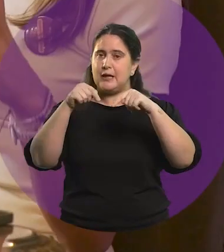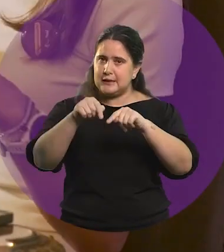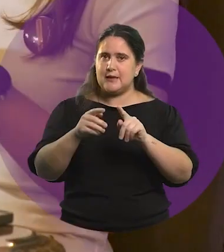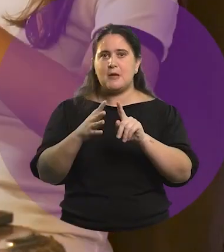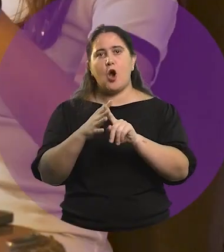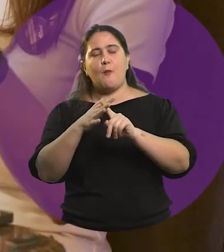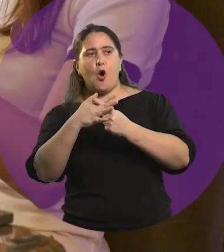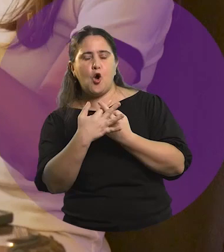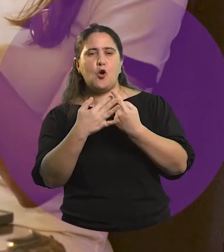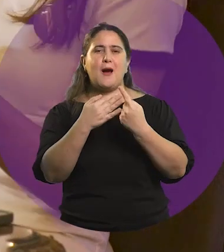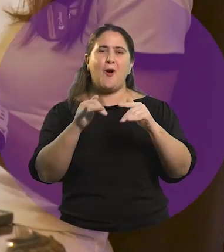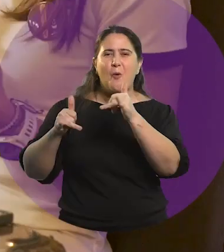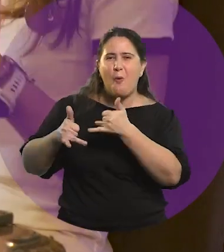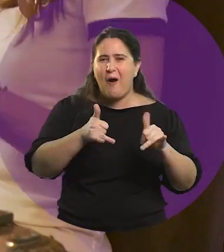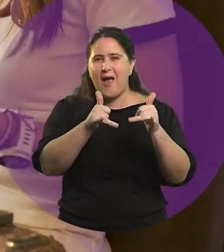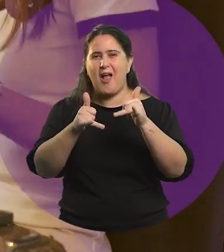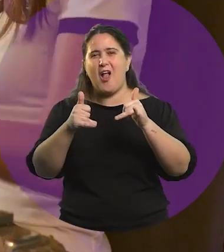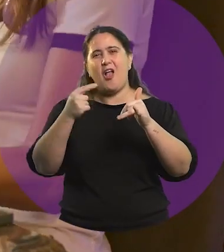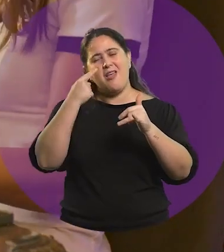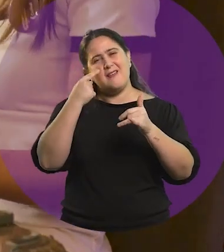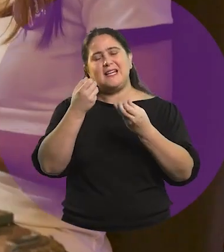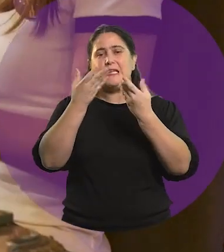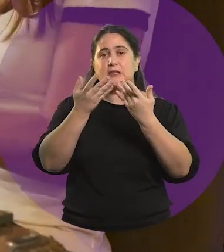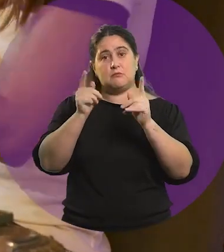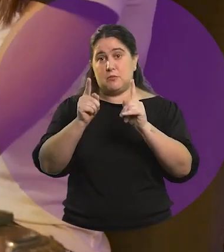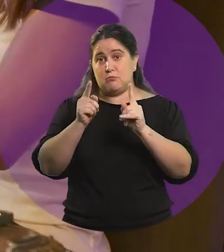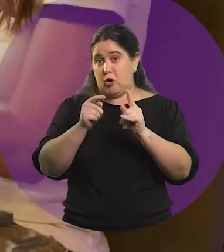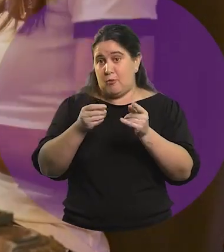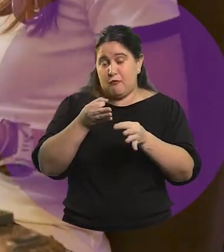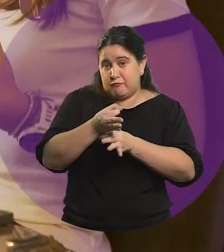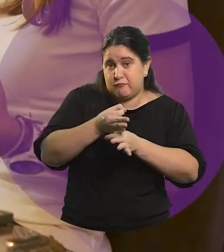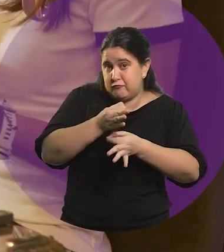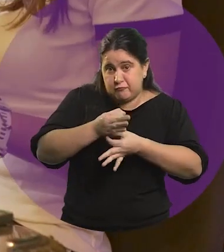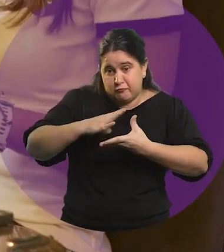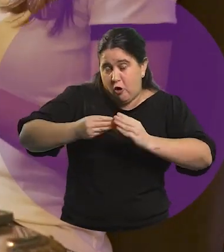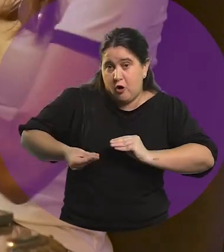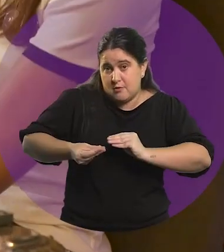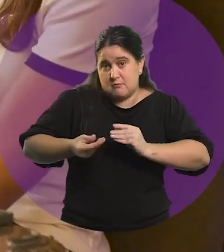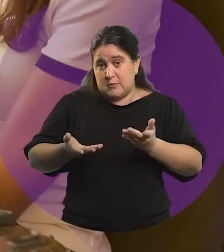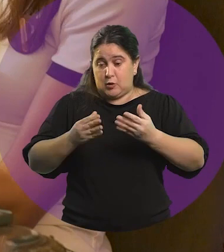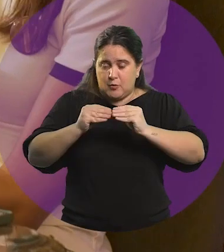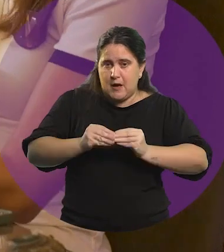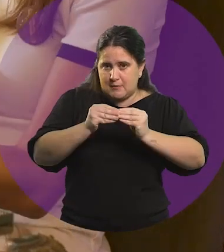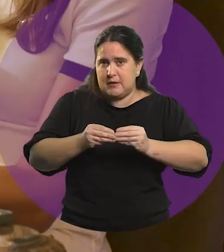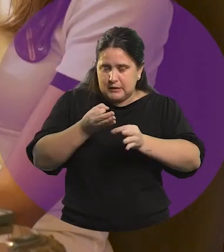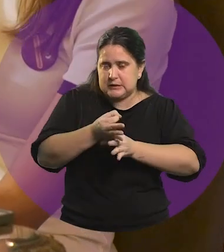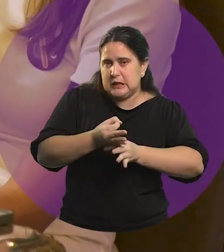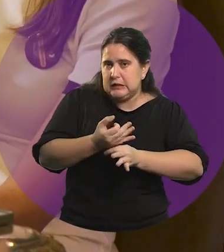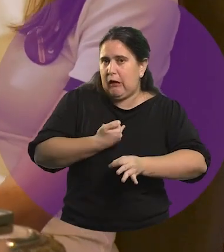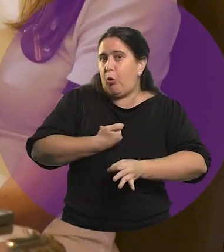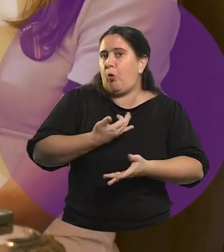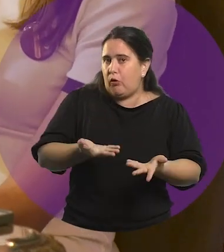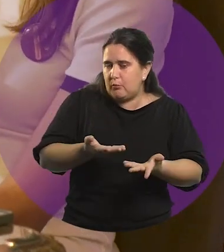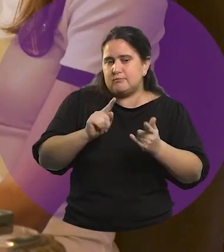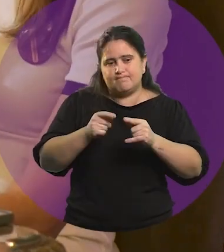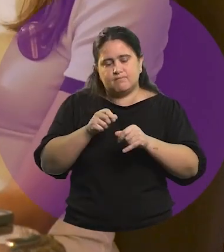de un entorno más lúdico, hay que ver qué incidencia tienen los propios procesos educativos, la propia manera en que se empieza a enseñar matemática,